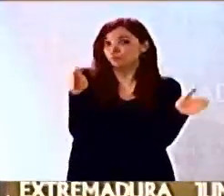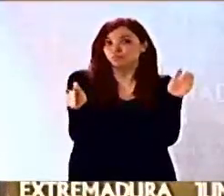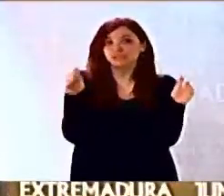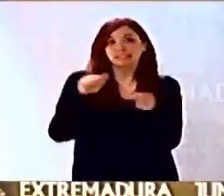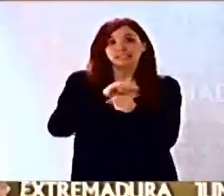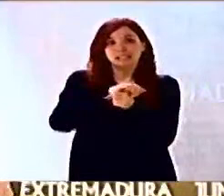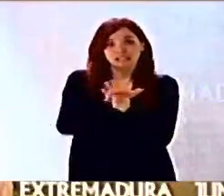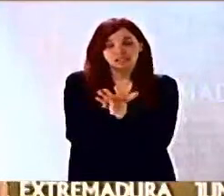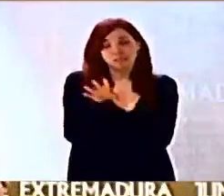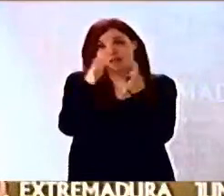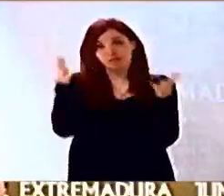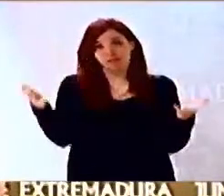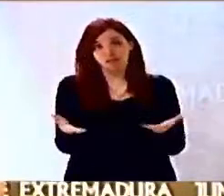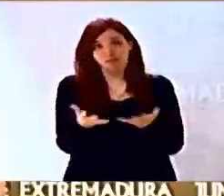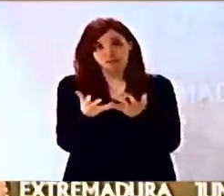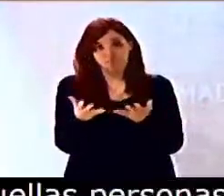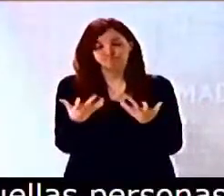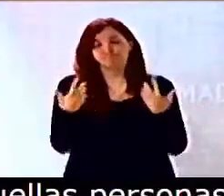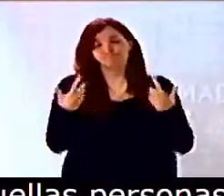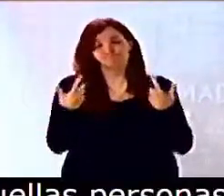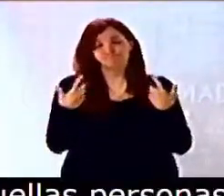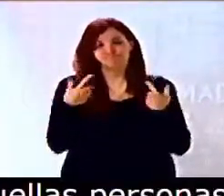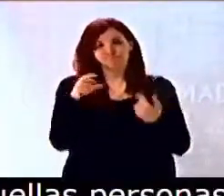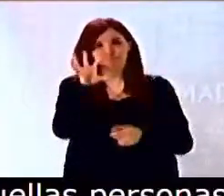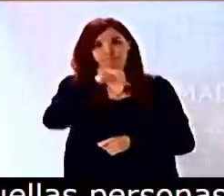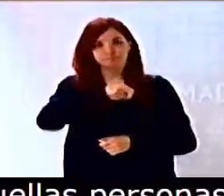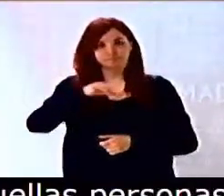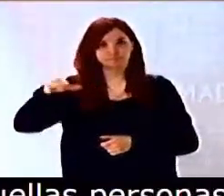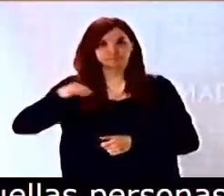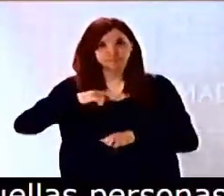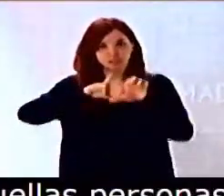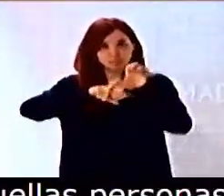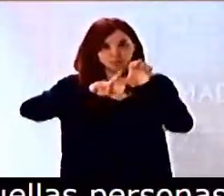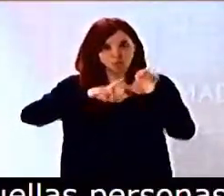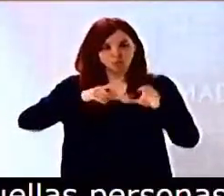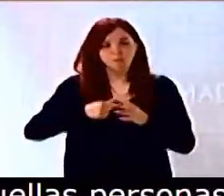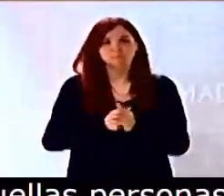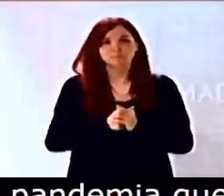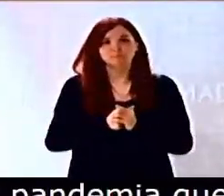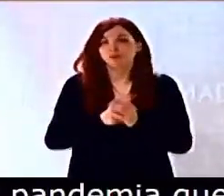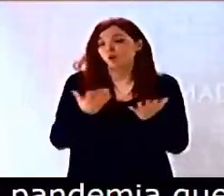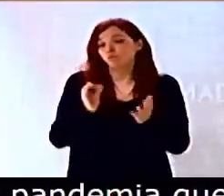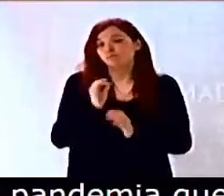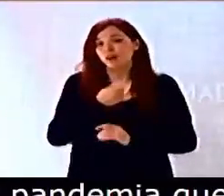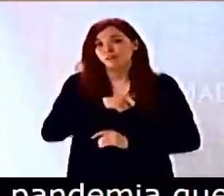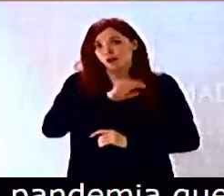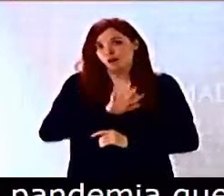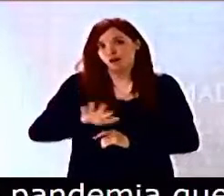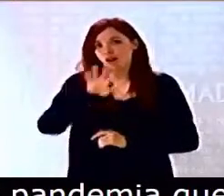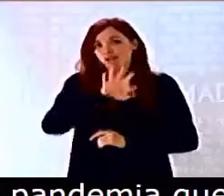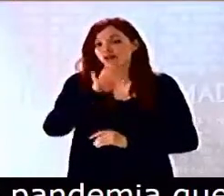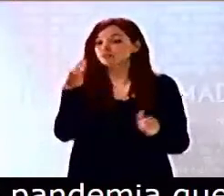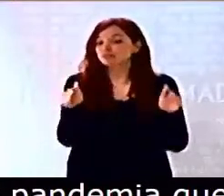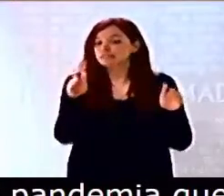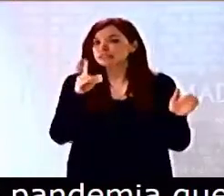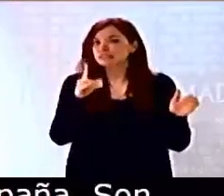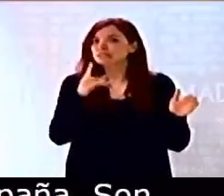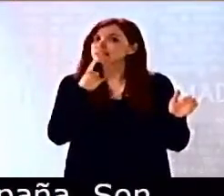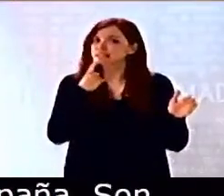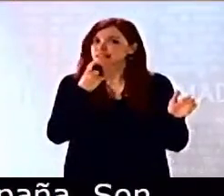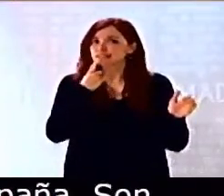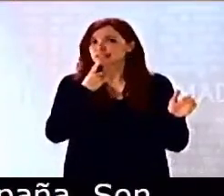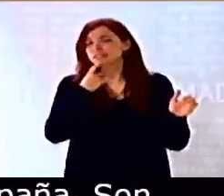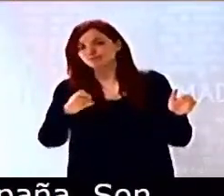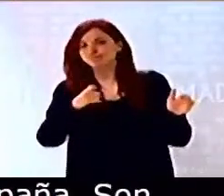que llevamos sufriendo en la comunidad autónoma y en España. Son tiempos muy complicados, muy difíciles